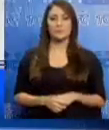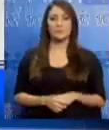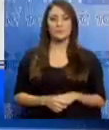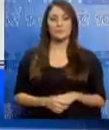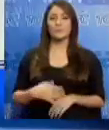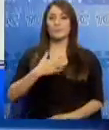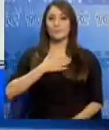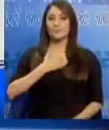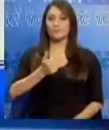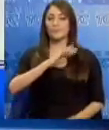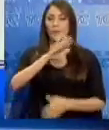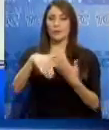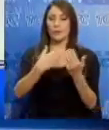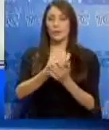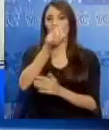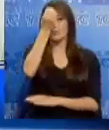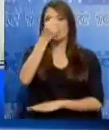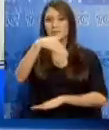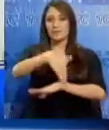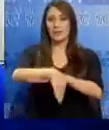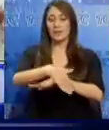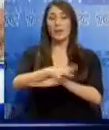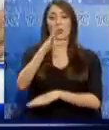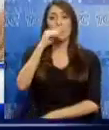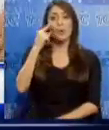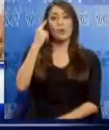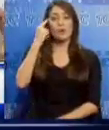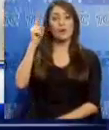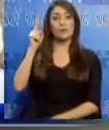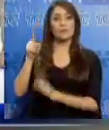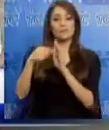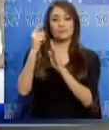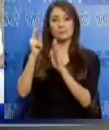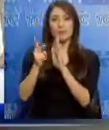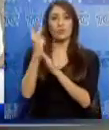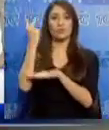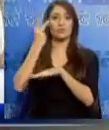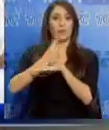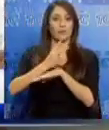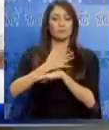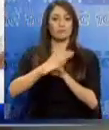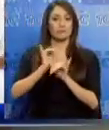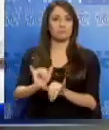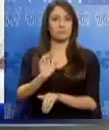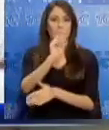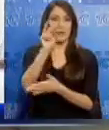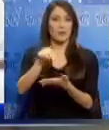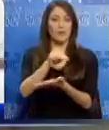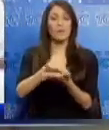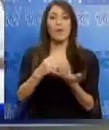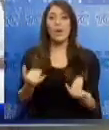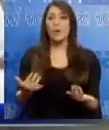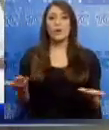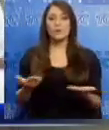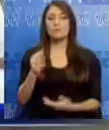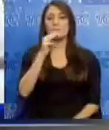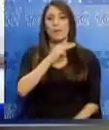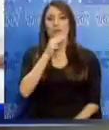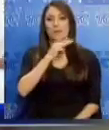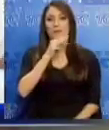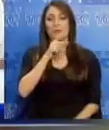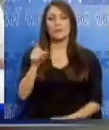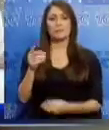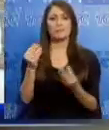¿Cómo están, compañeros, amigos televidentes? Muy buenas tardes. El jefe de Estado, en su segundo día de actividades en la provincia de Manabí, se encuentra en Manta, en donde desarrolló